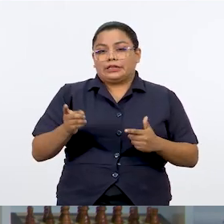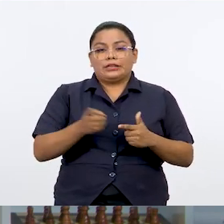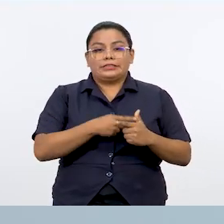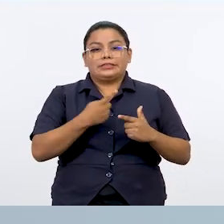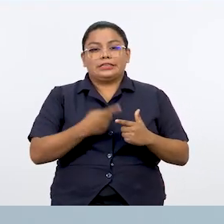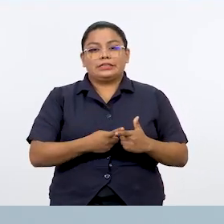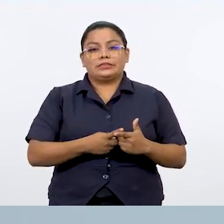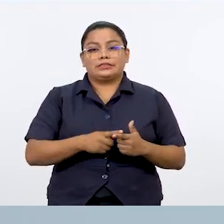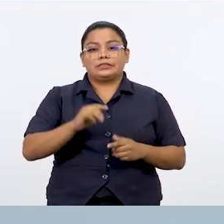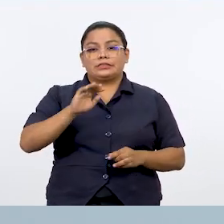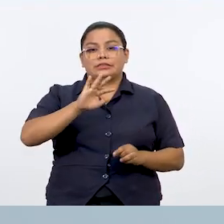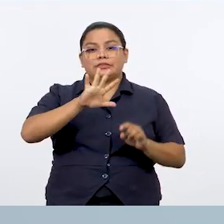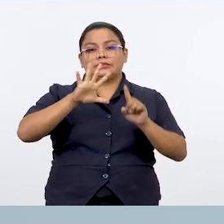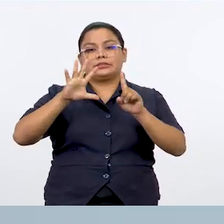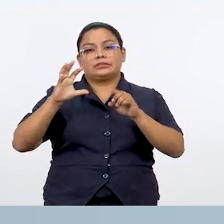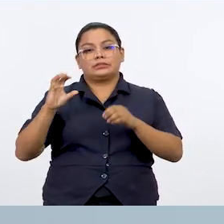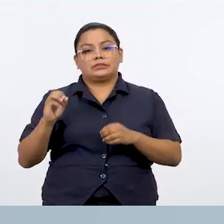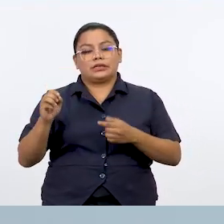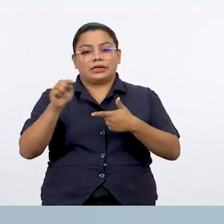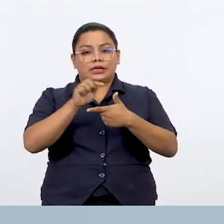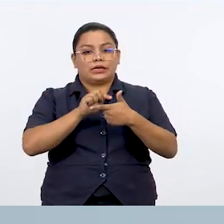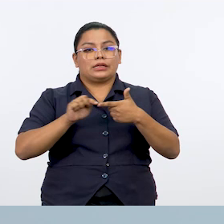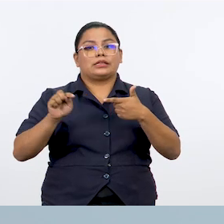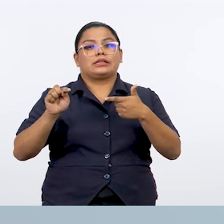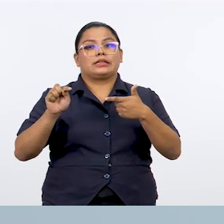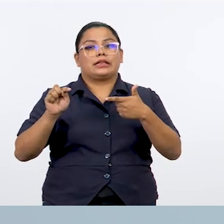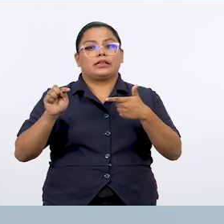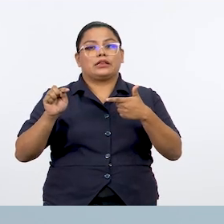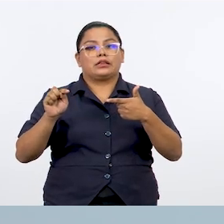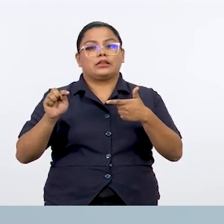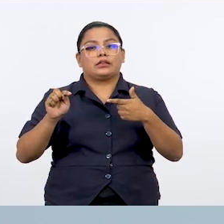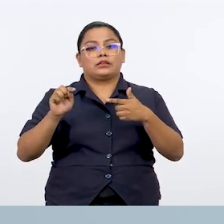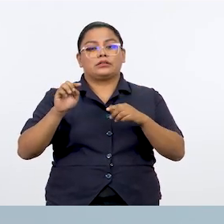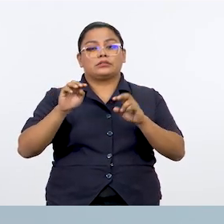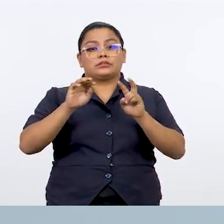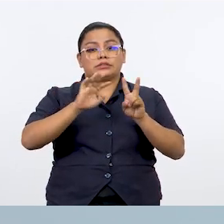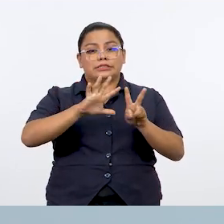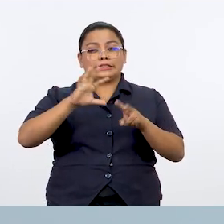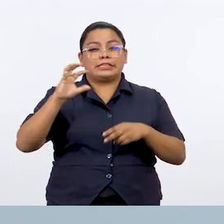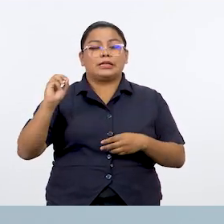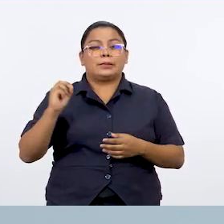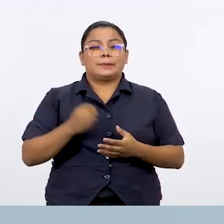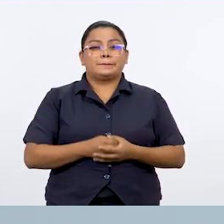dividir 560 entre 70.